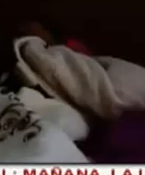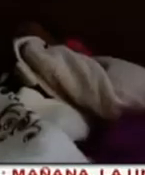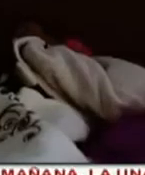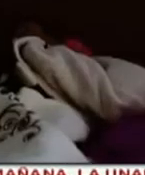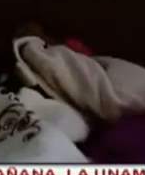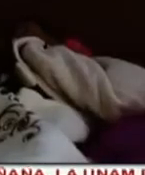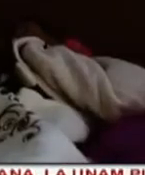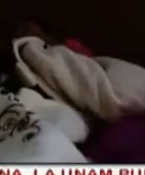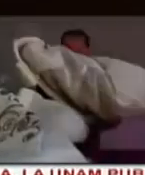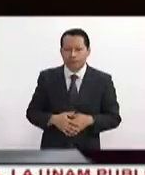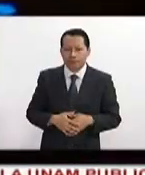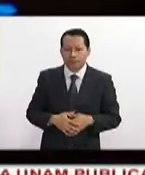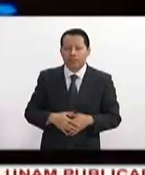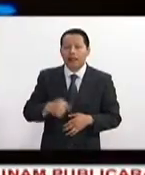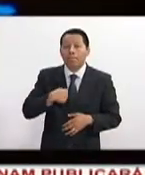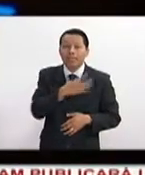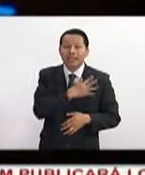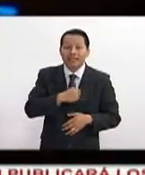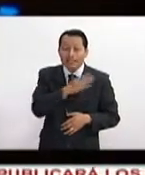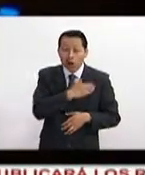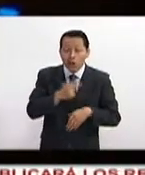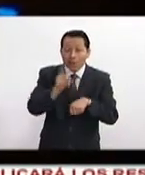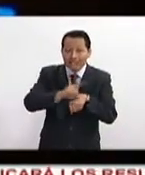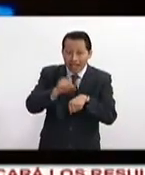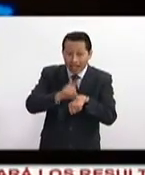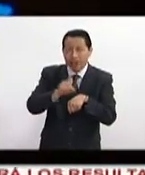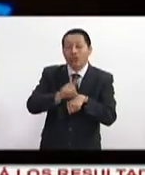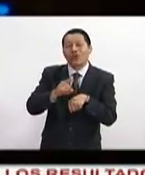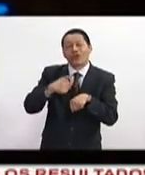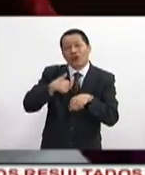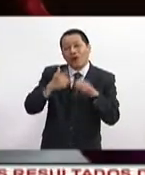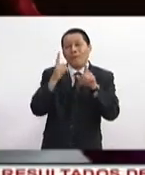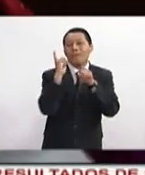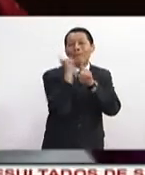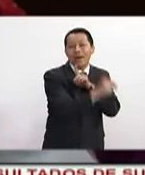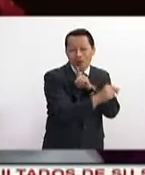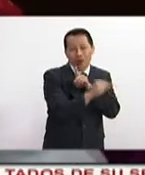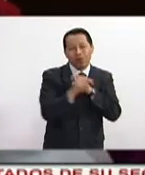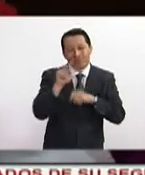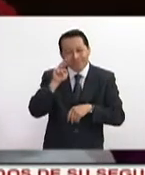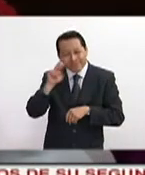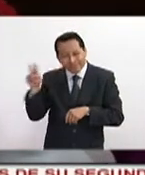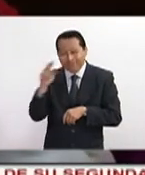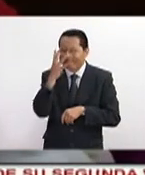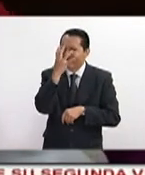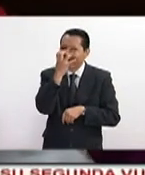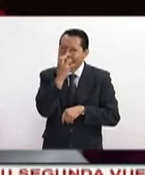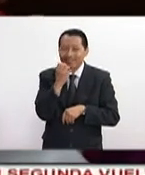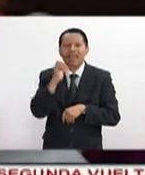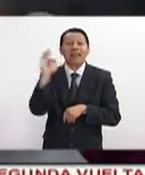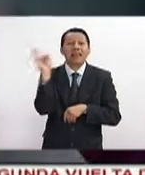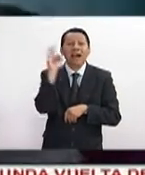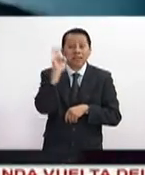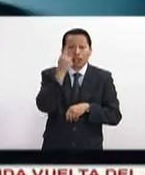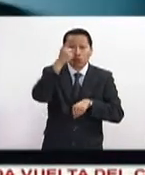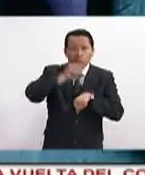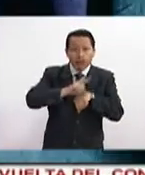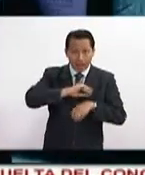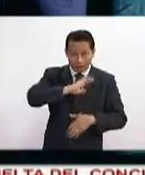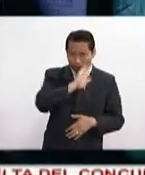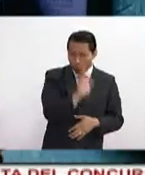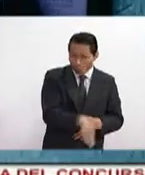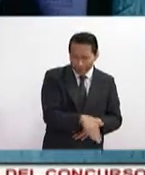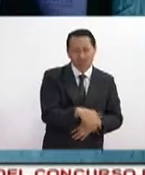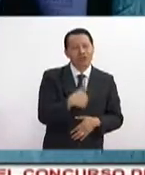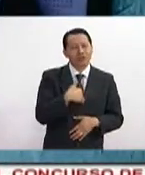Dejar a mis hijos todos los días me llega a provocar tristeza. Pensar en que un día puedo faltar me rompe el corazón. Sin